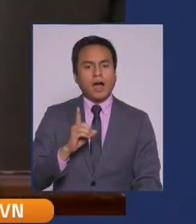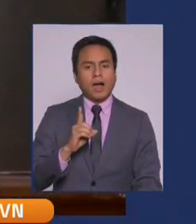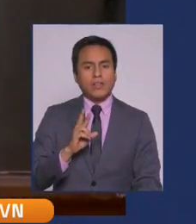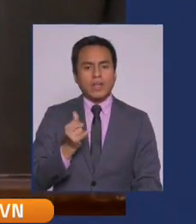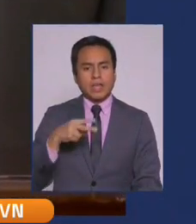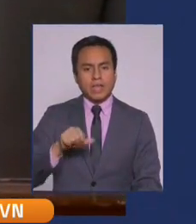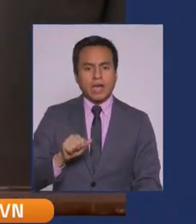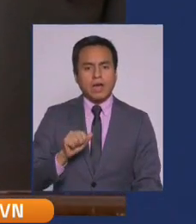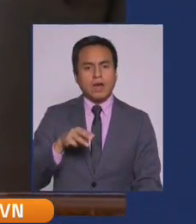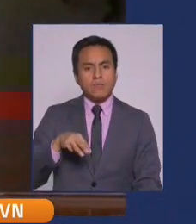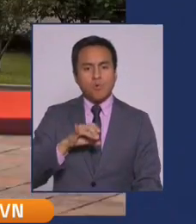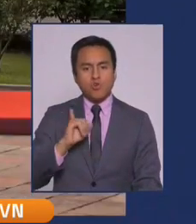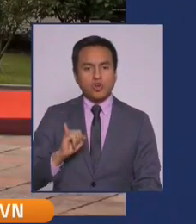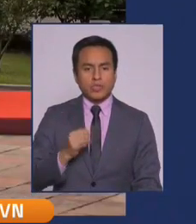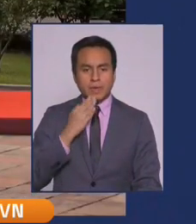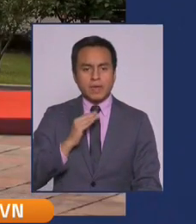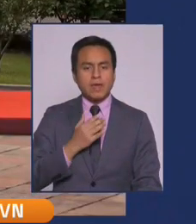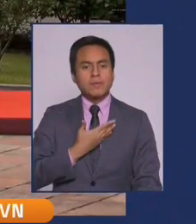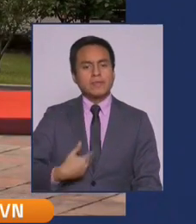complica totalmente la agenda,